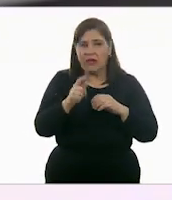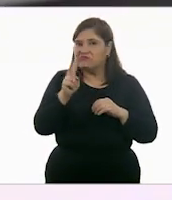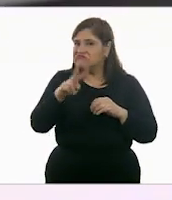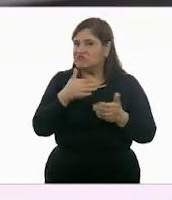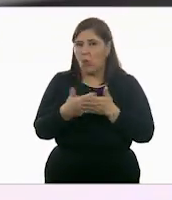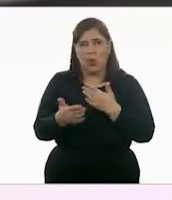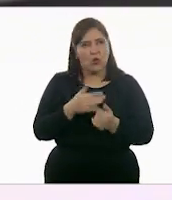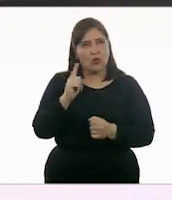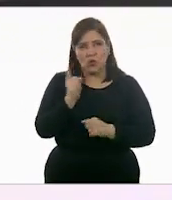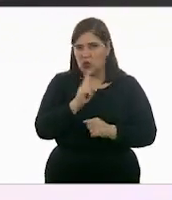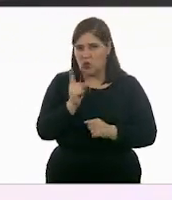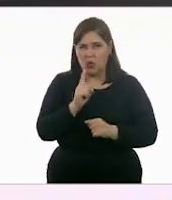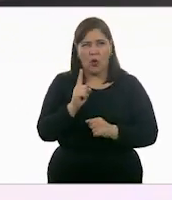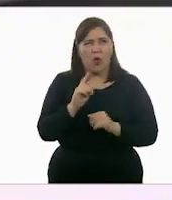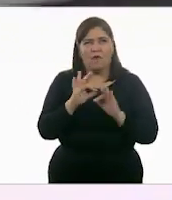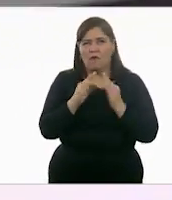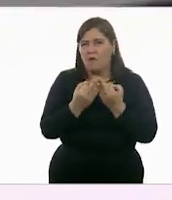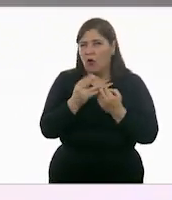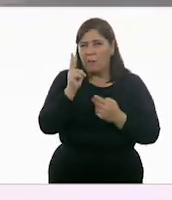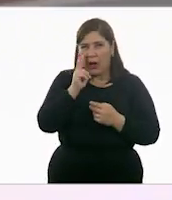a pesar de ser tan